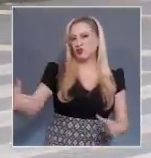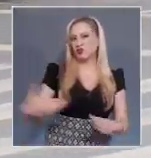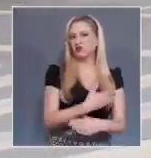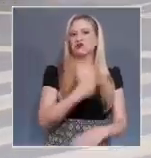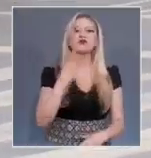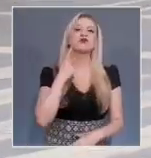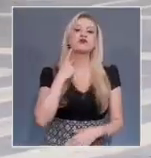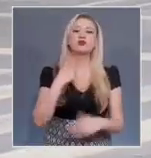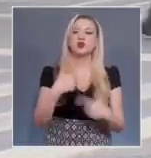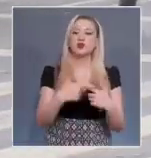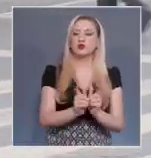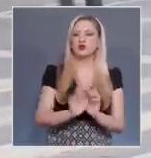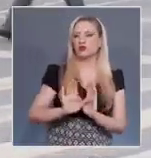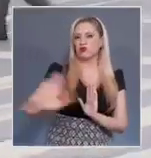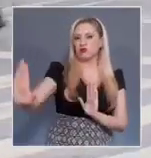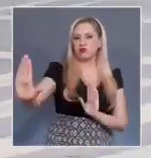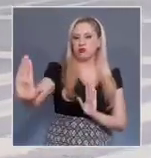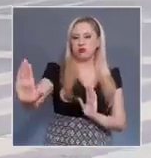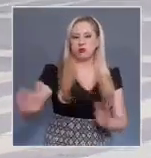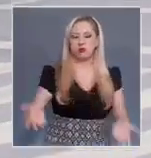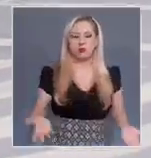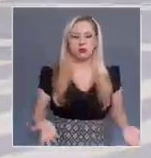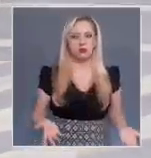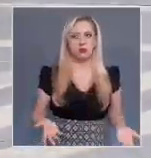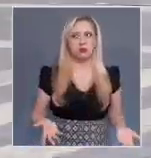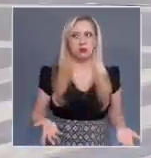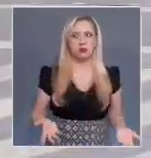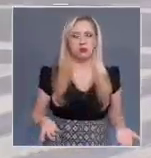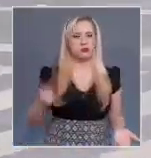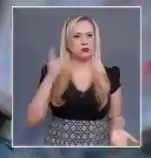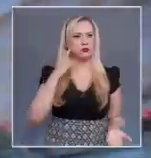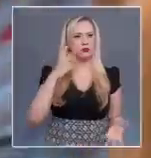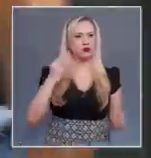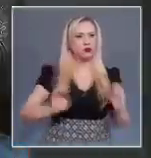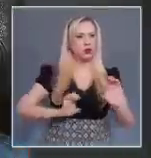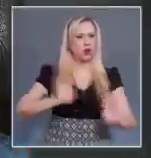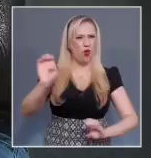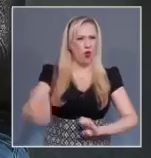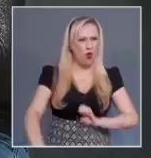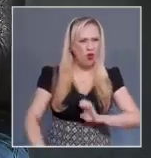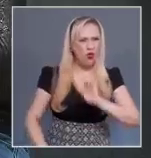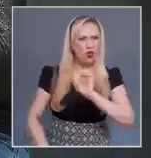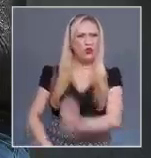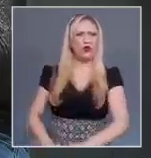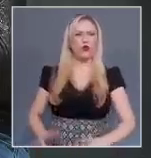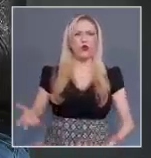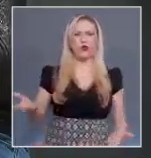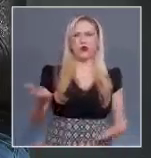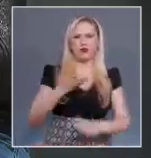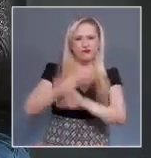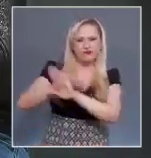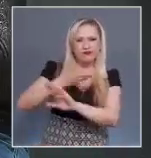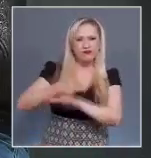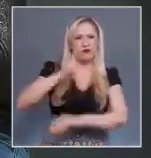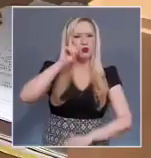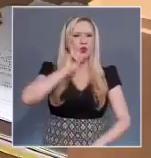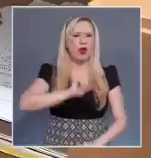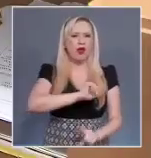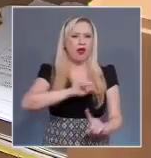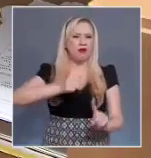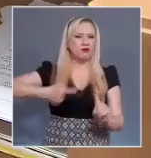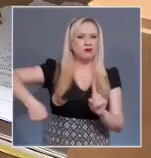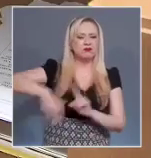En los últimos años se ha exacerbado el discurso de odio y la violencia política contra las mujeres. A través de plataformas y redes